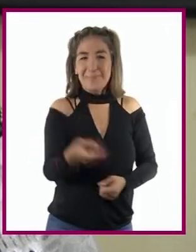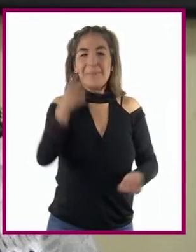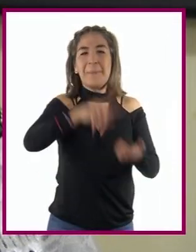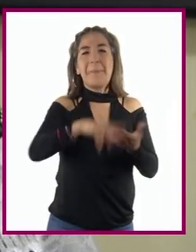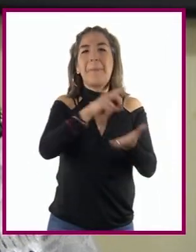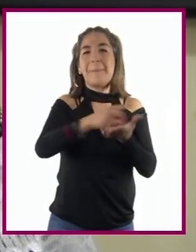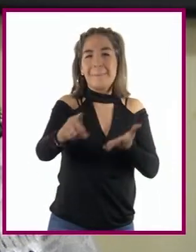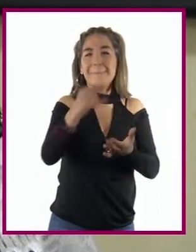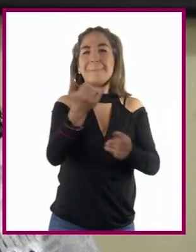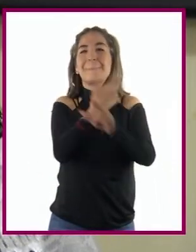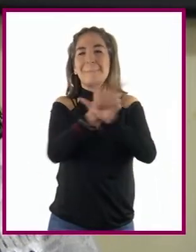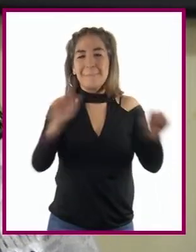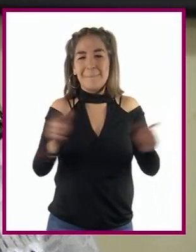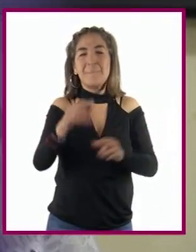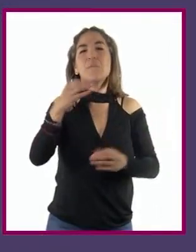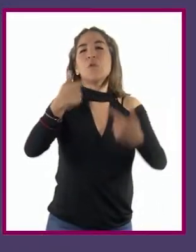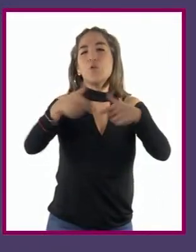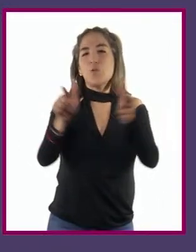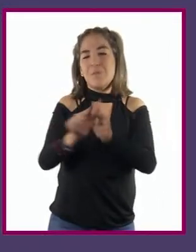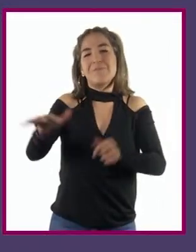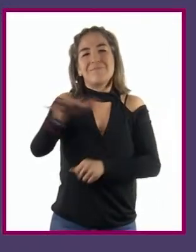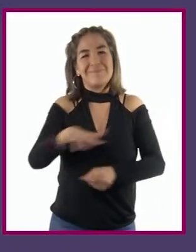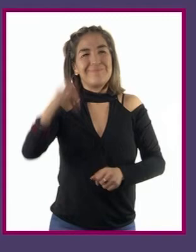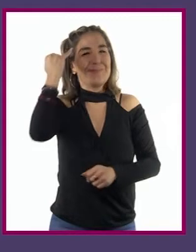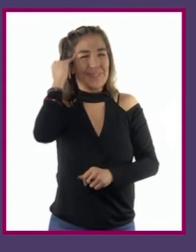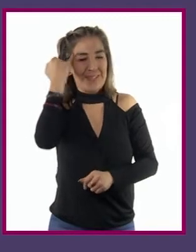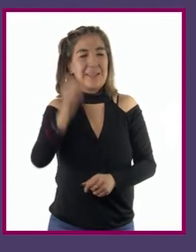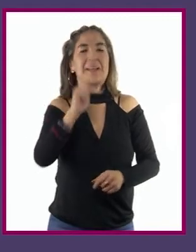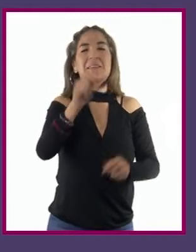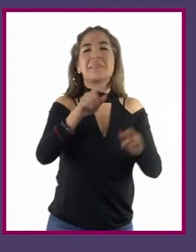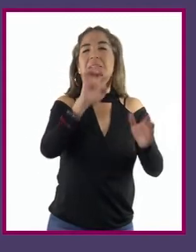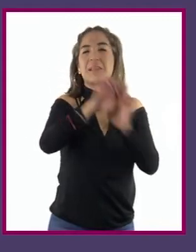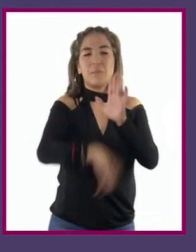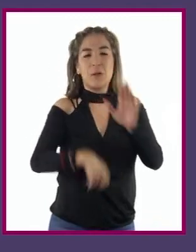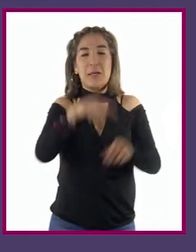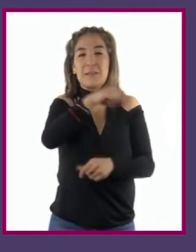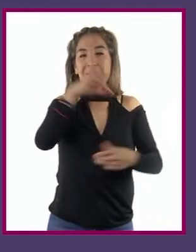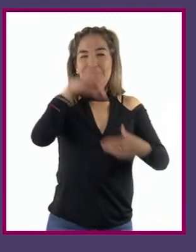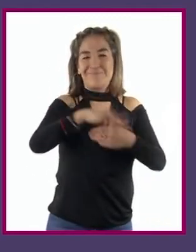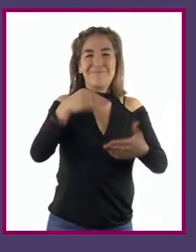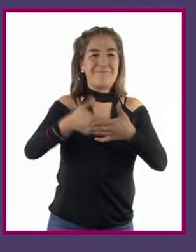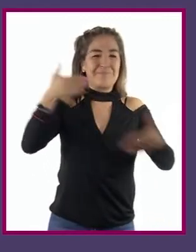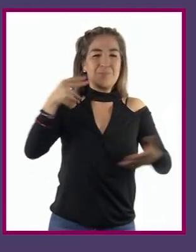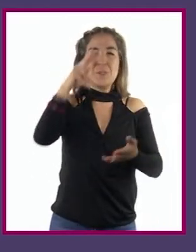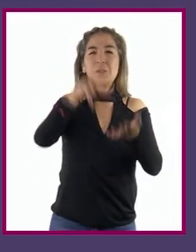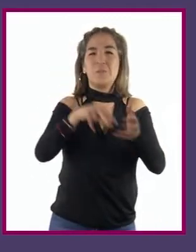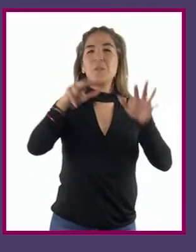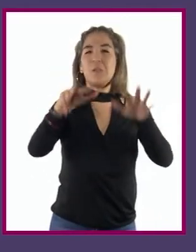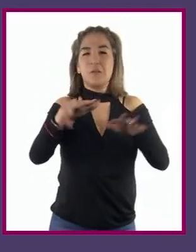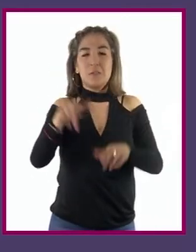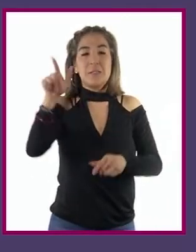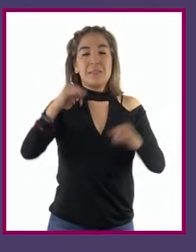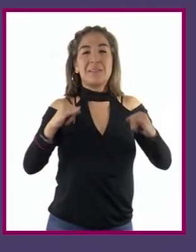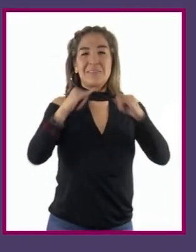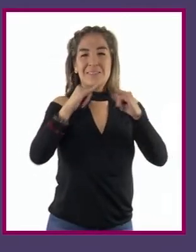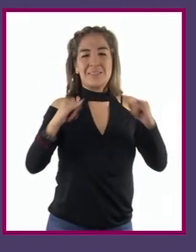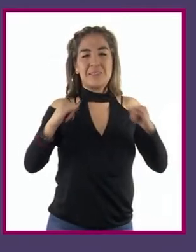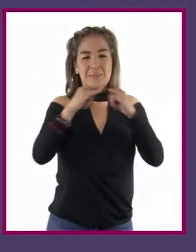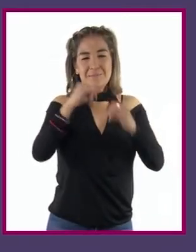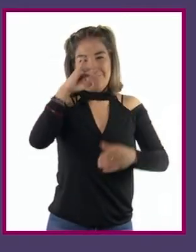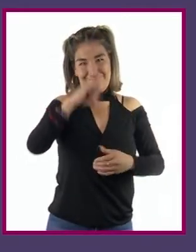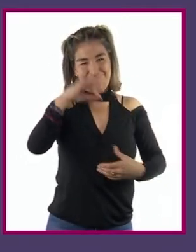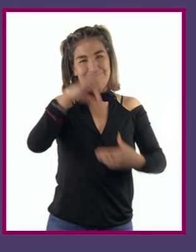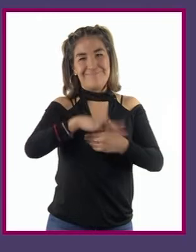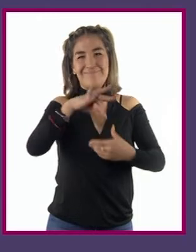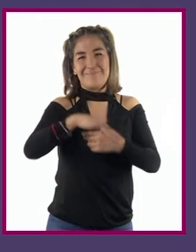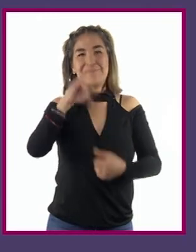y libertades de los grupos minoritarios. Por ejemplo, en las elecciones del 2018, el Instituto Nacional Electoral,